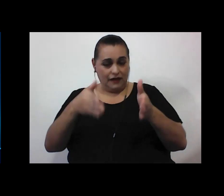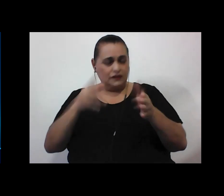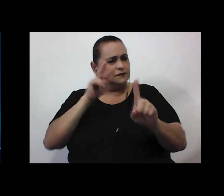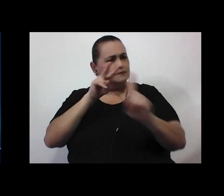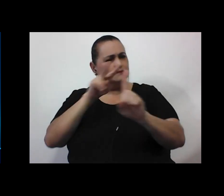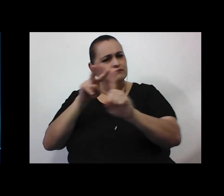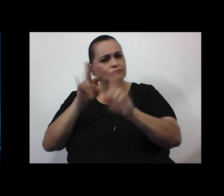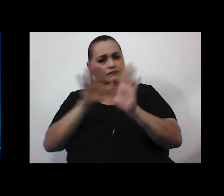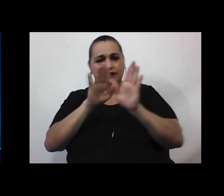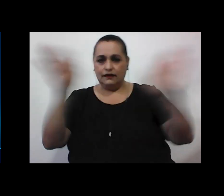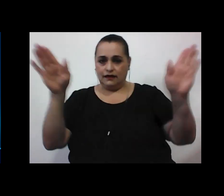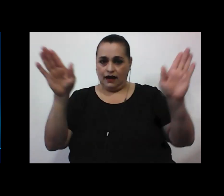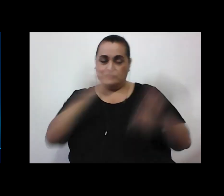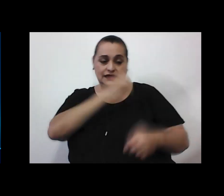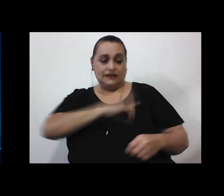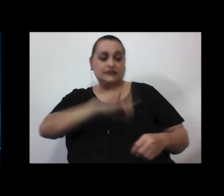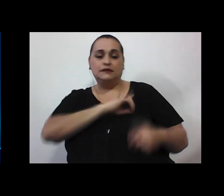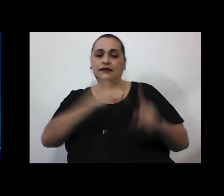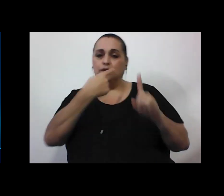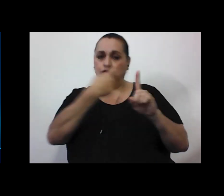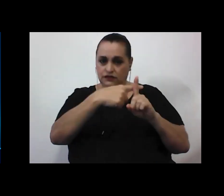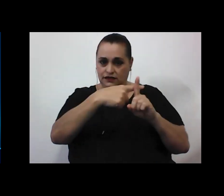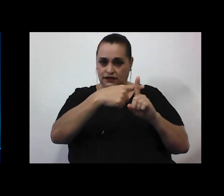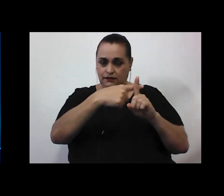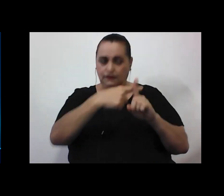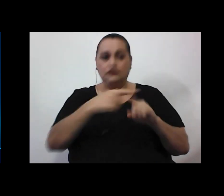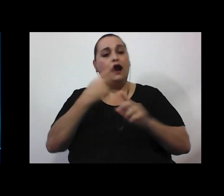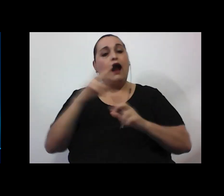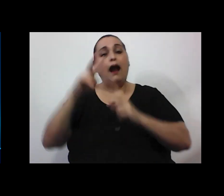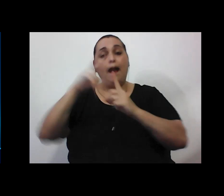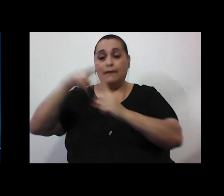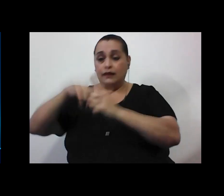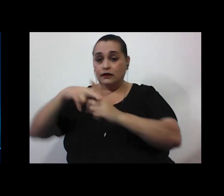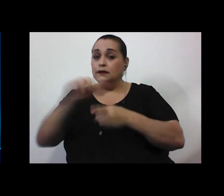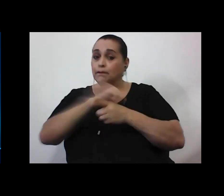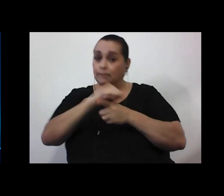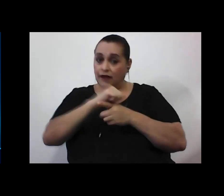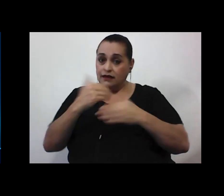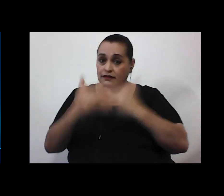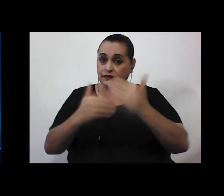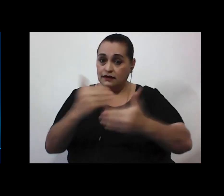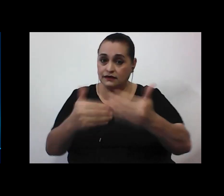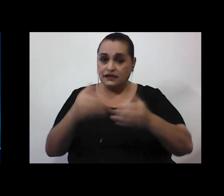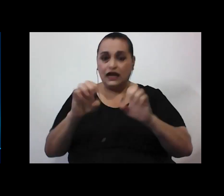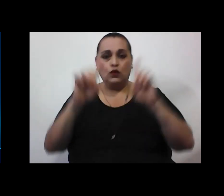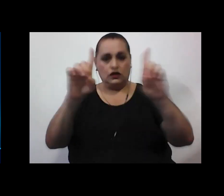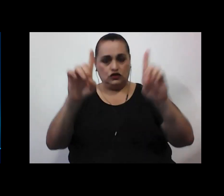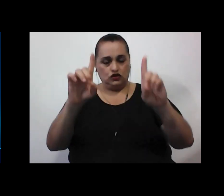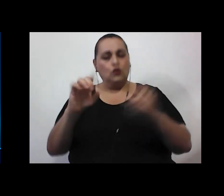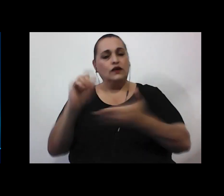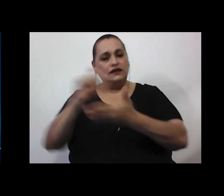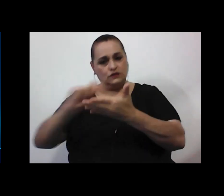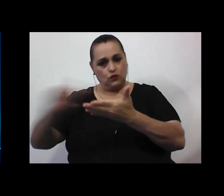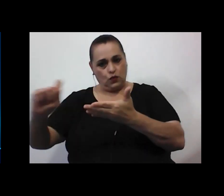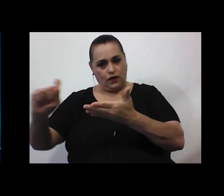generales sobre la disciplina positiva y sus aplicaciones prácticas en la educación primaria, como